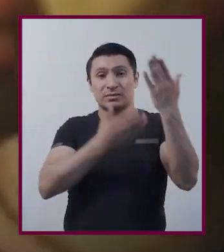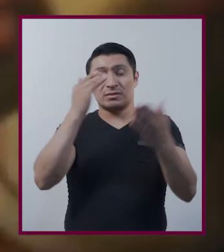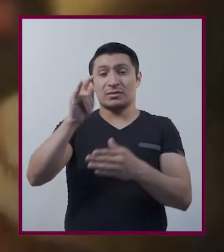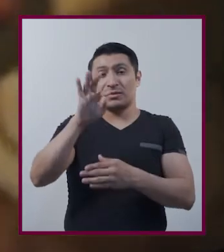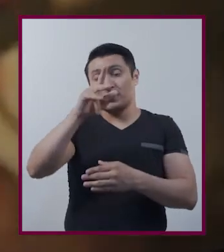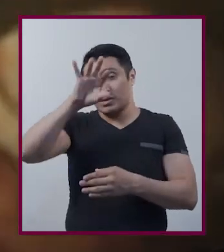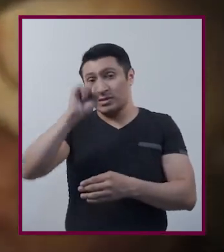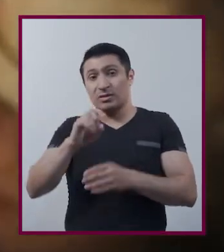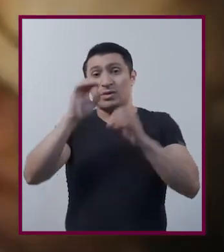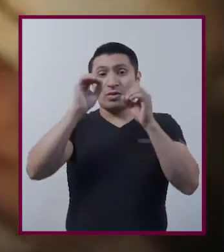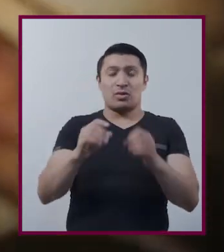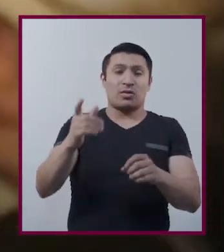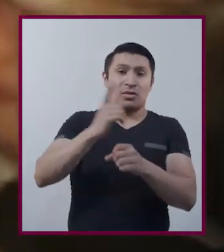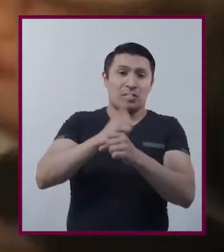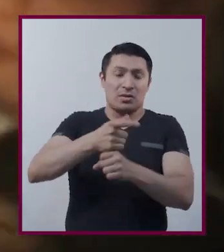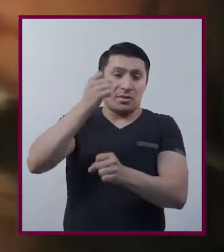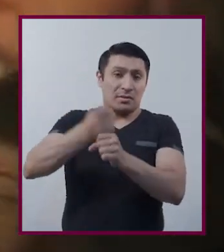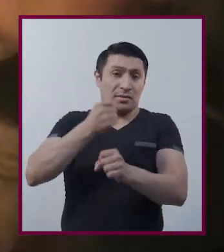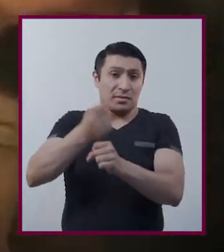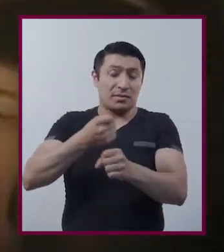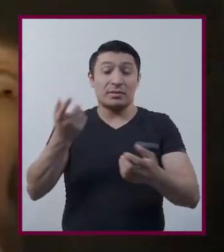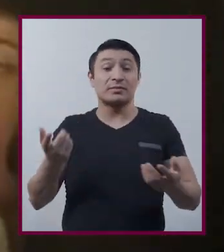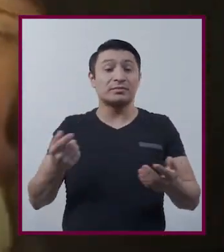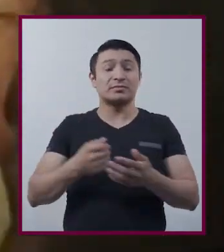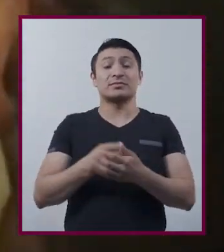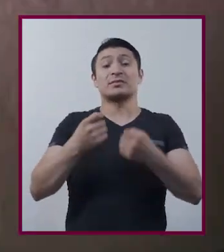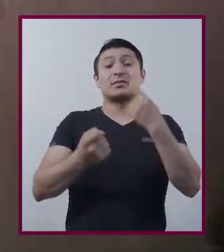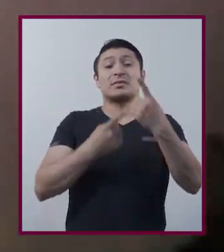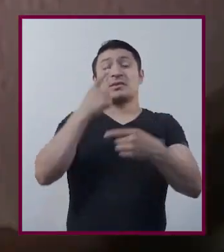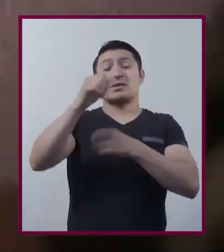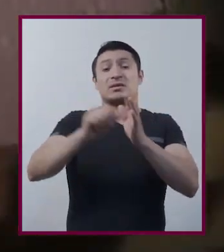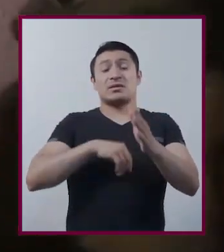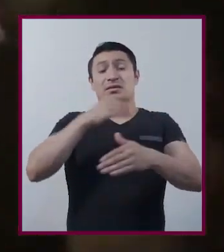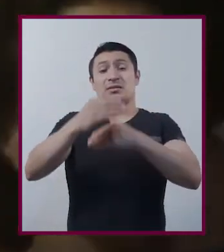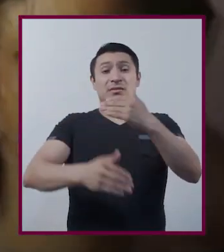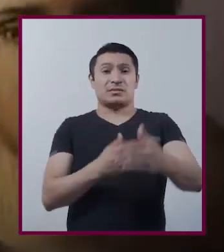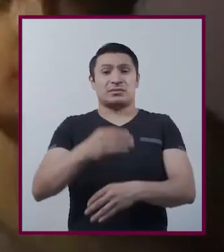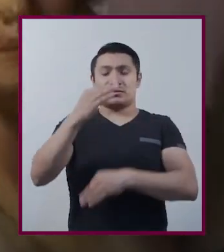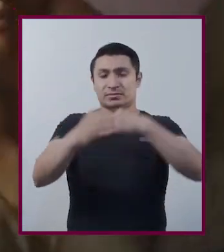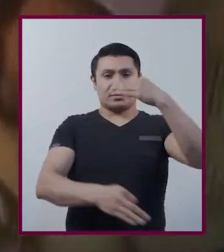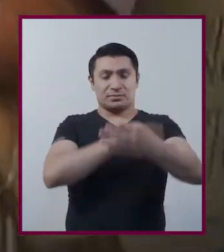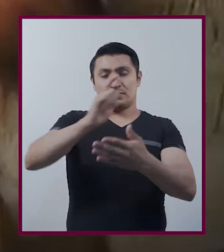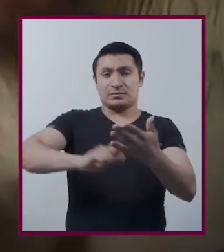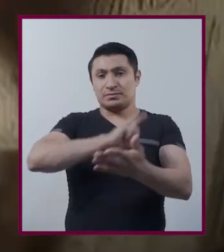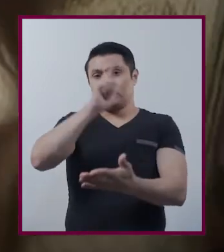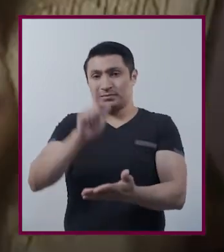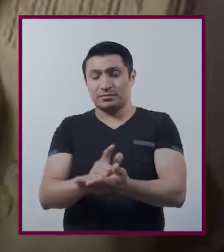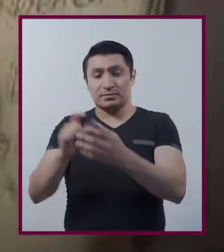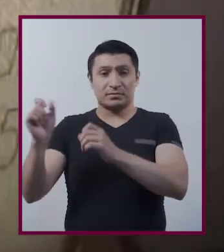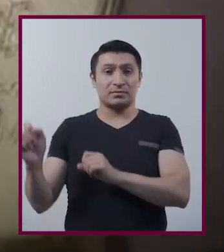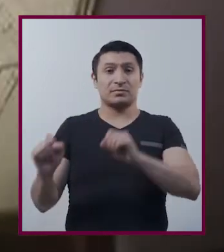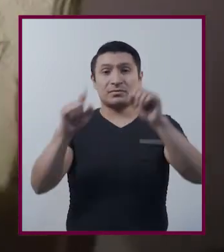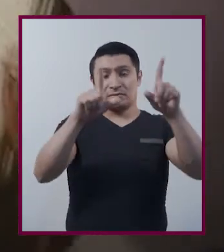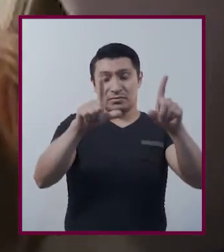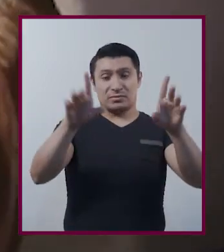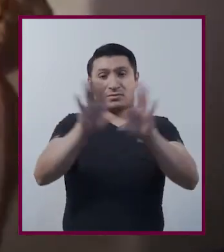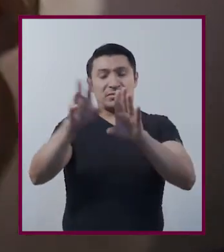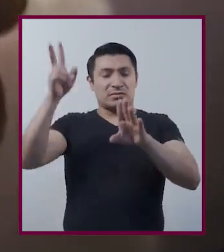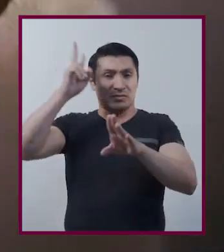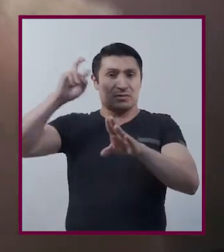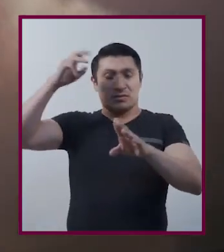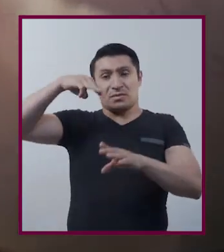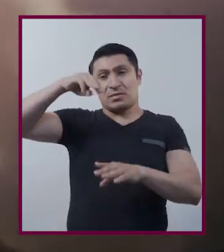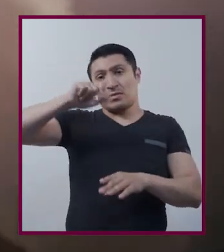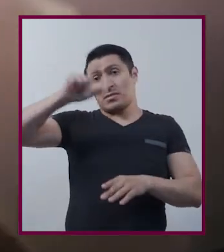tú? ¿El de estudios literarios o el de una carrera práctica? Unos meses más adelante, todas estas leyes y